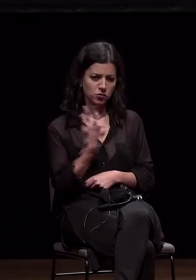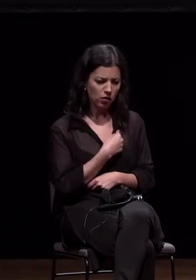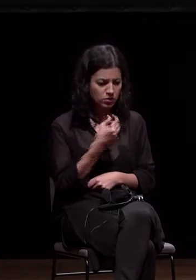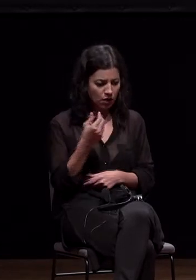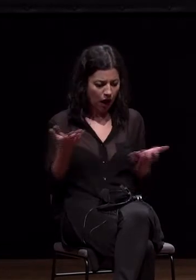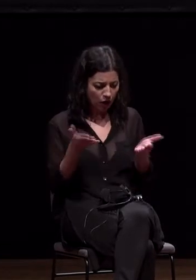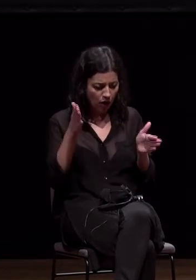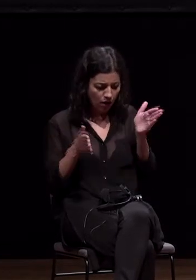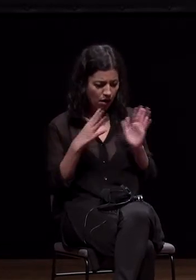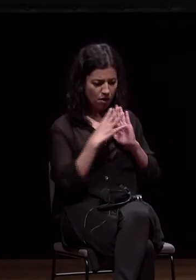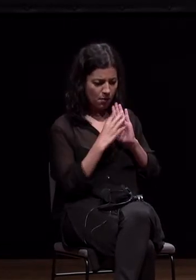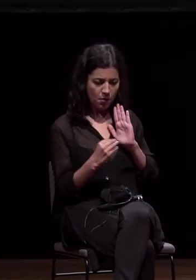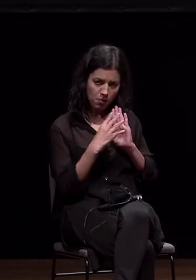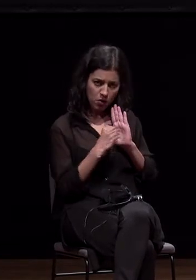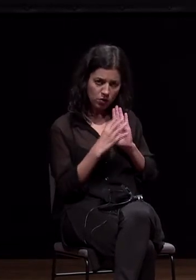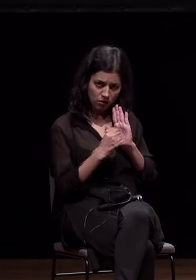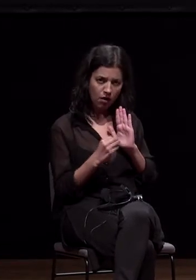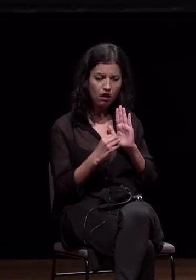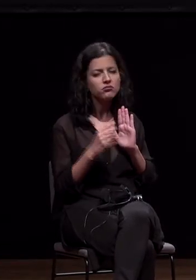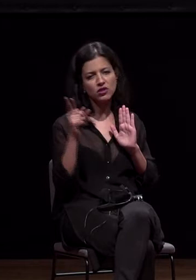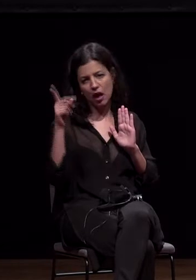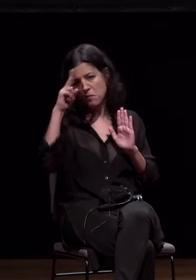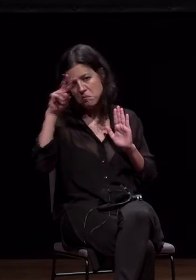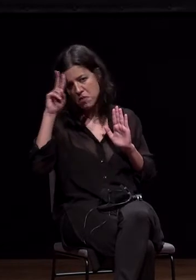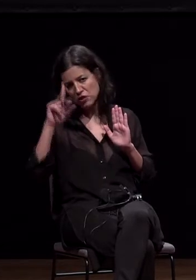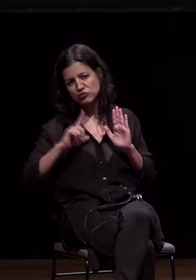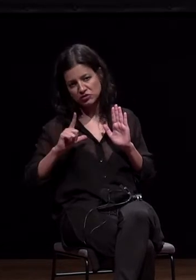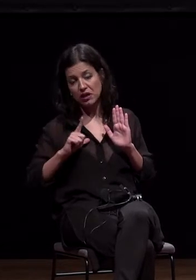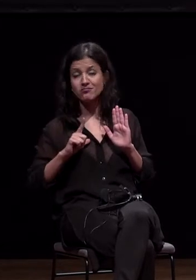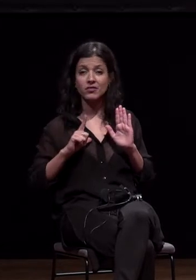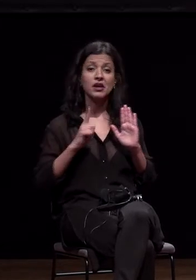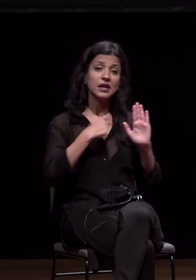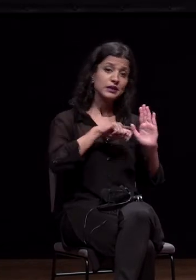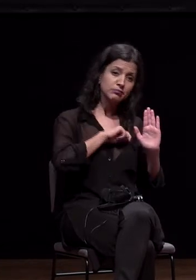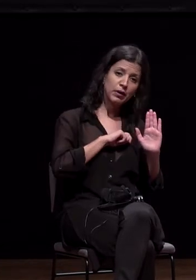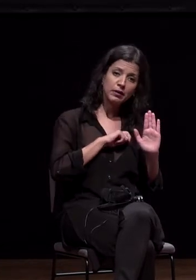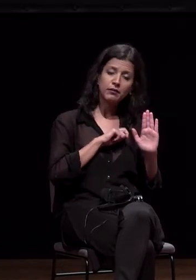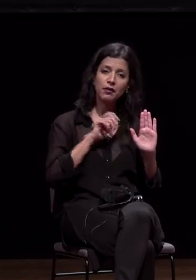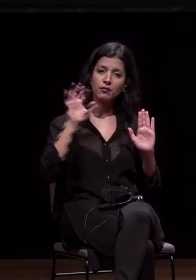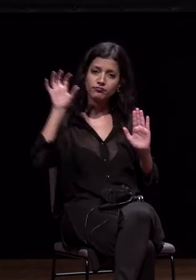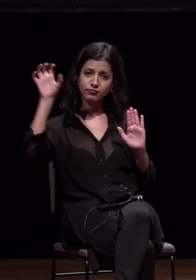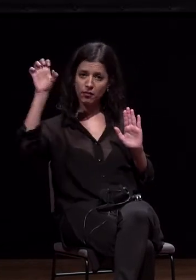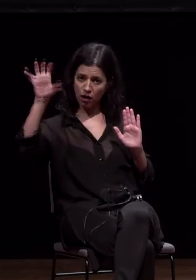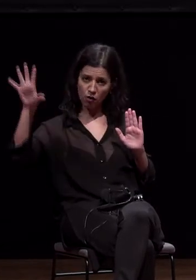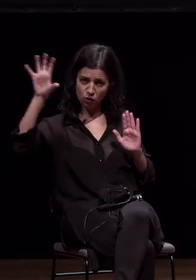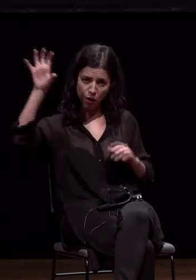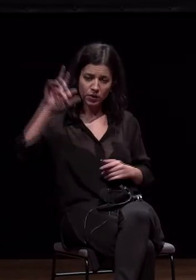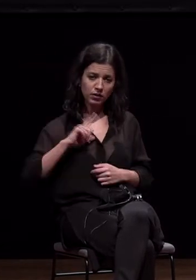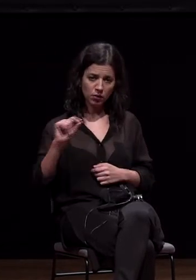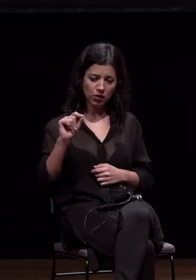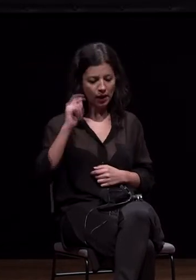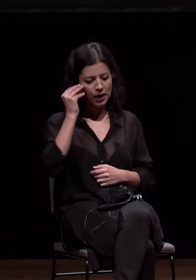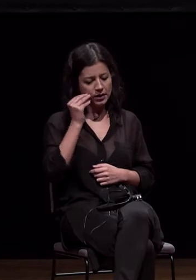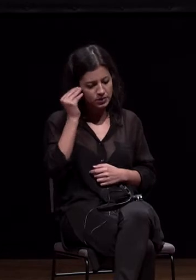este modelo particular que sale de México. Yo qué sé, a mí en España, por ejemplo, la experiencia de la casa encendida, la